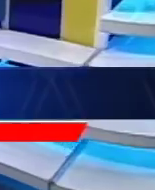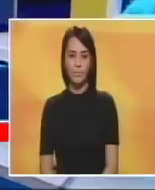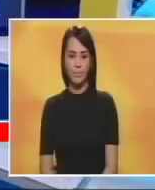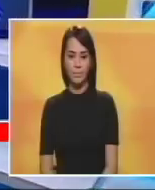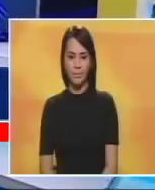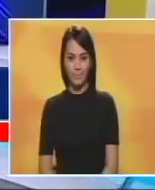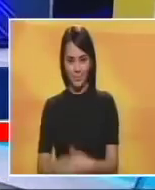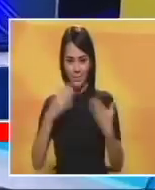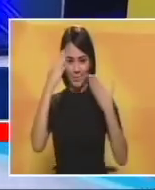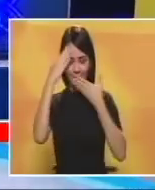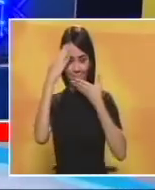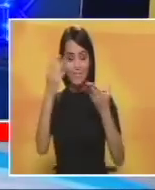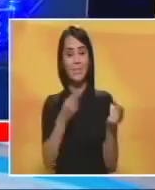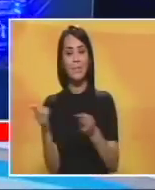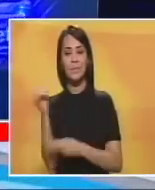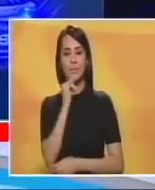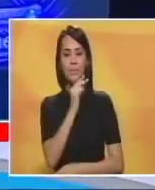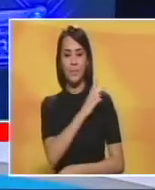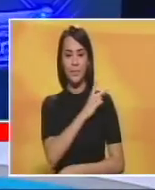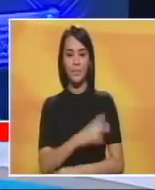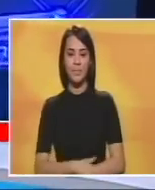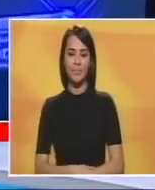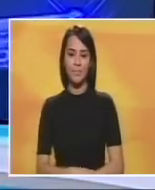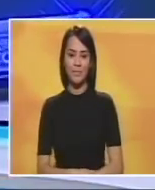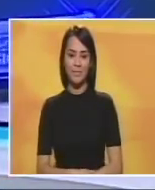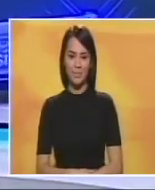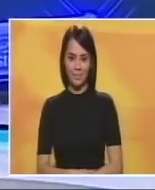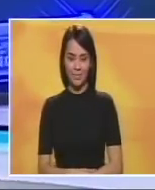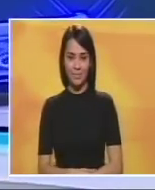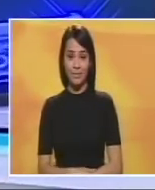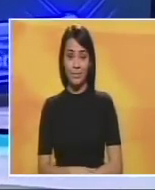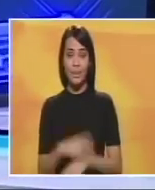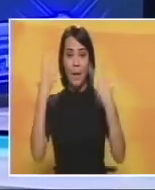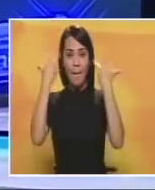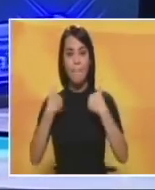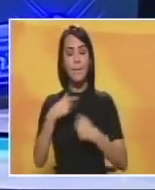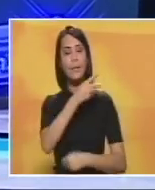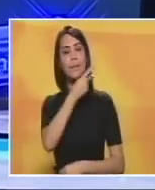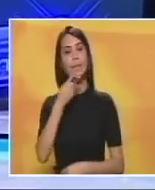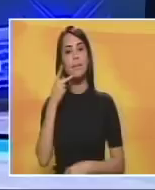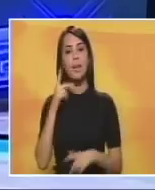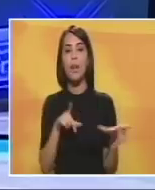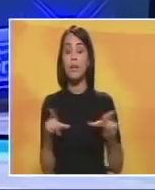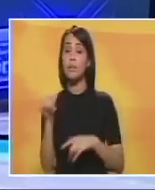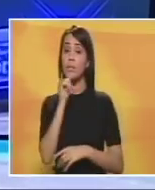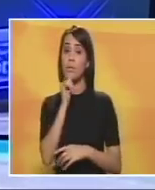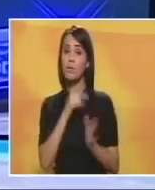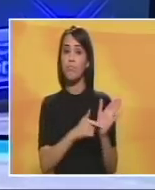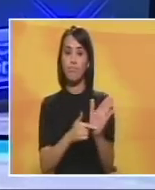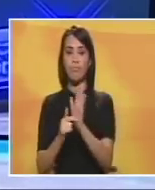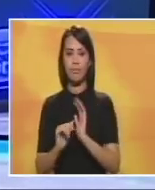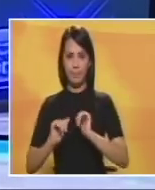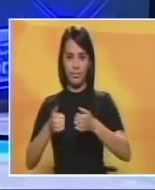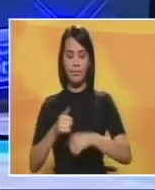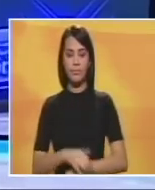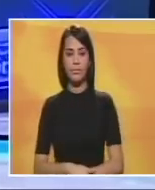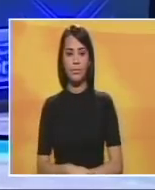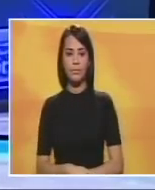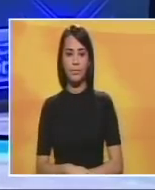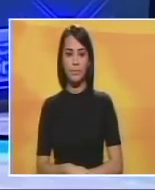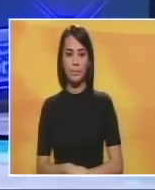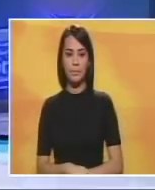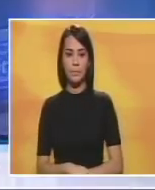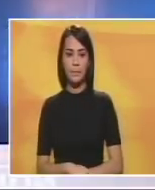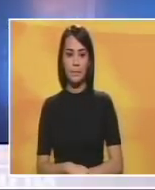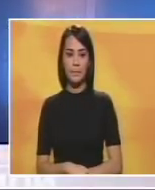Hola, ¿qué tal amigos? Bienvenidos a la emisión meridiana de su noticiero Venevisión. Milagros Zambrano y Kerelis Cuadros listas para llevarle lo que es noticia el día de hoy. Comenzamos de